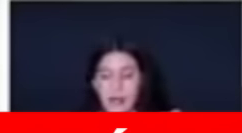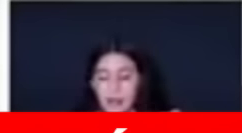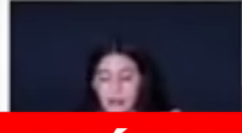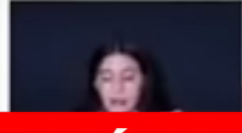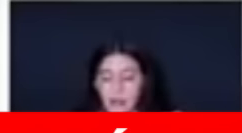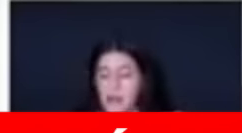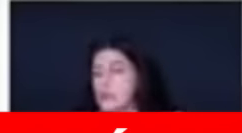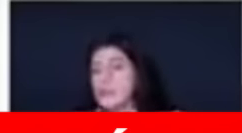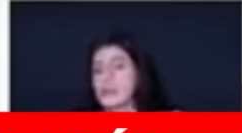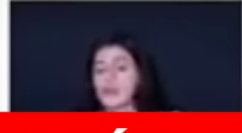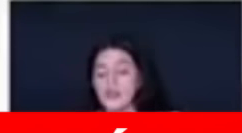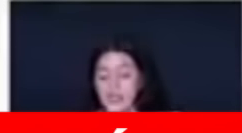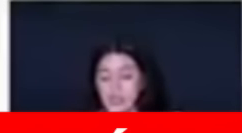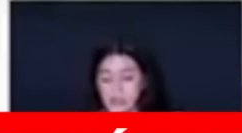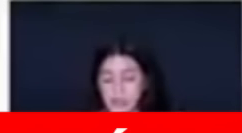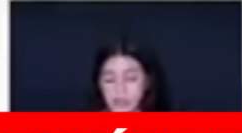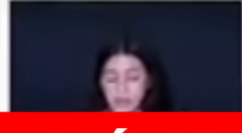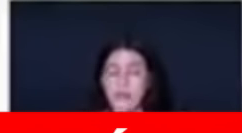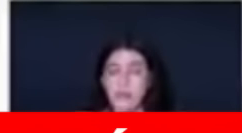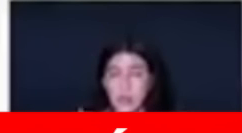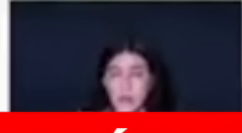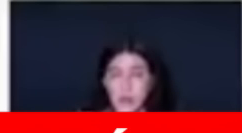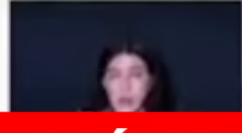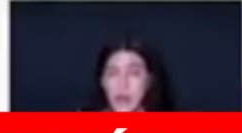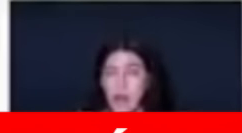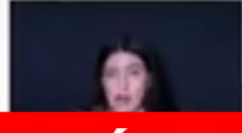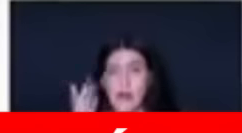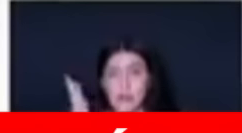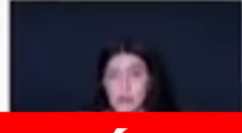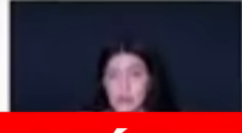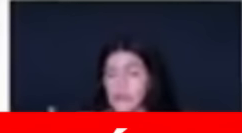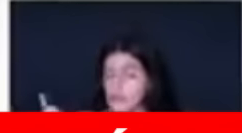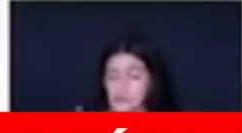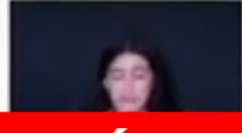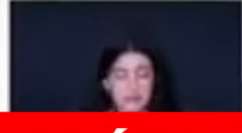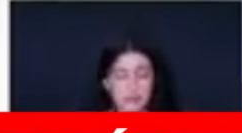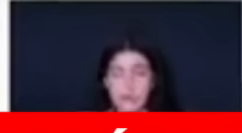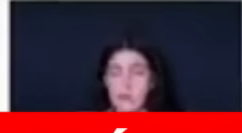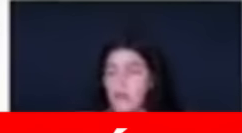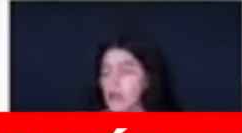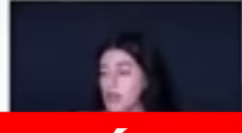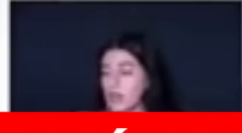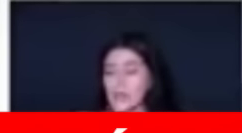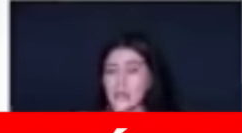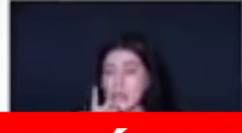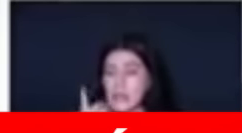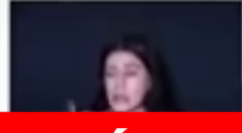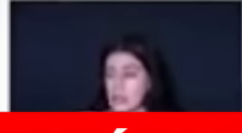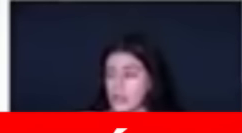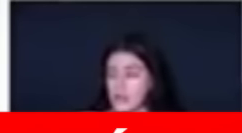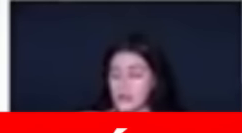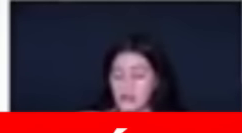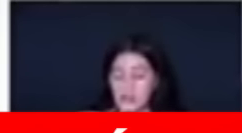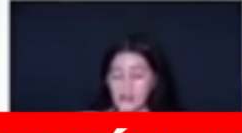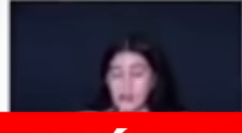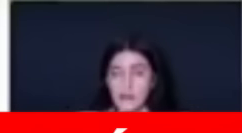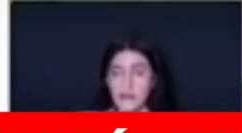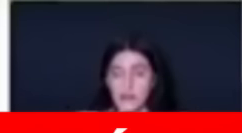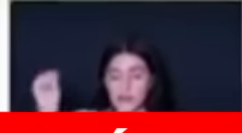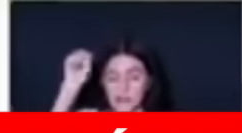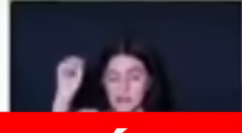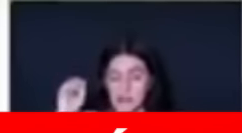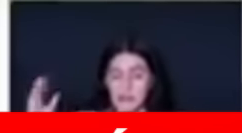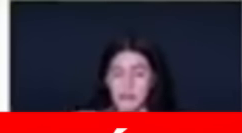dicen, pero ya es tiempo de decirlas y ya es tiempo de denunciarlas. En Sinaloa,